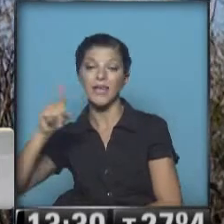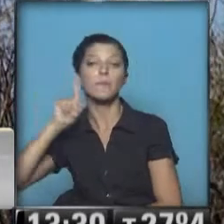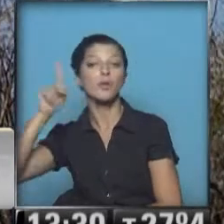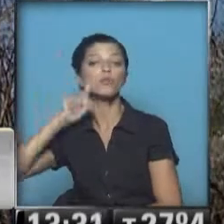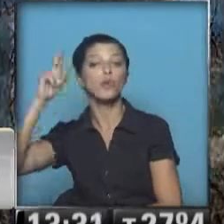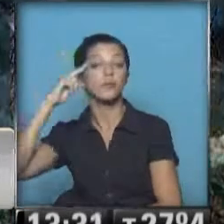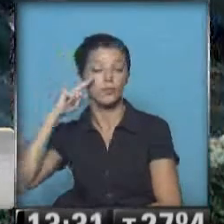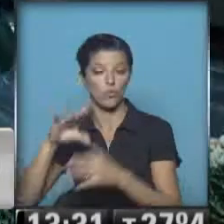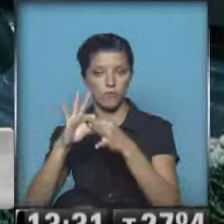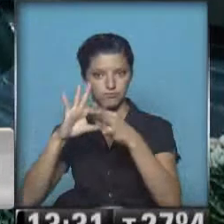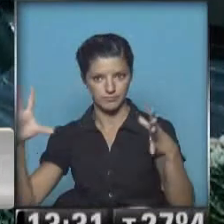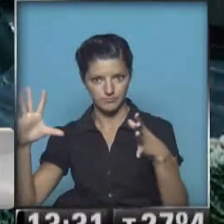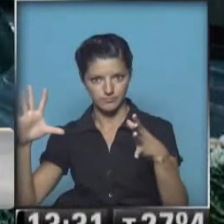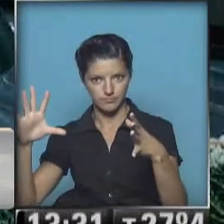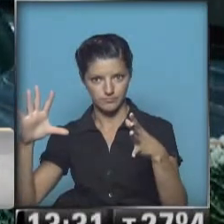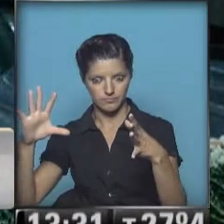1991.